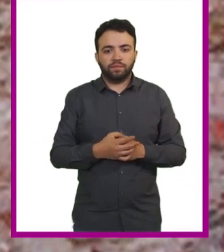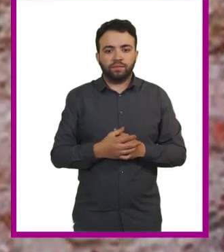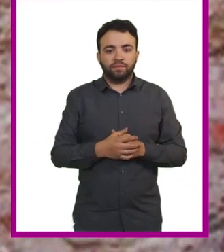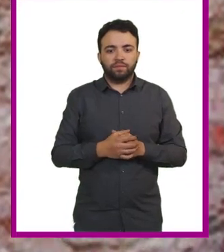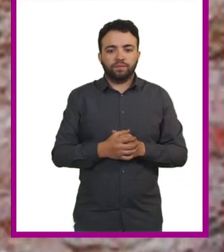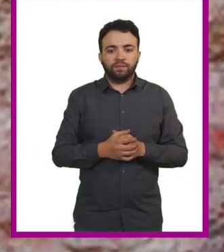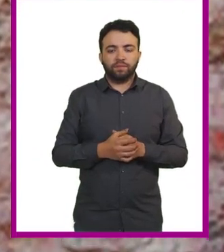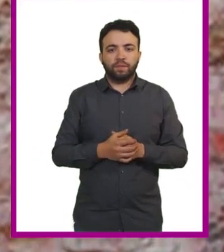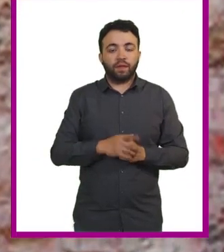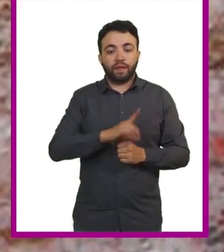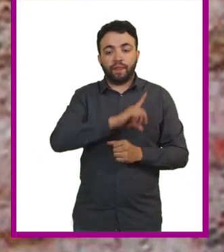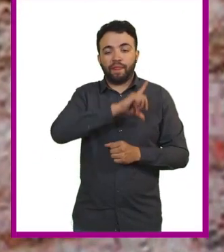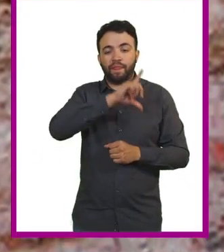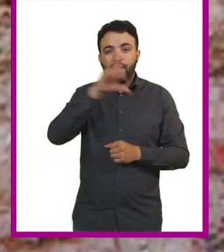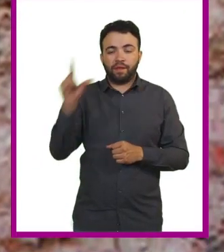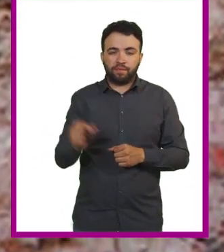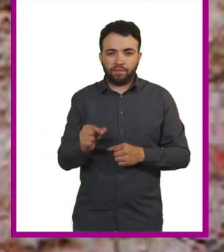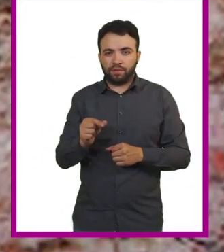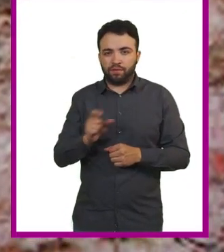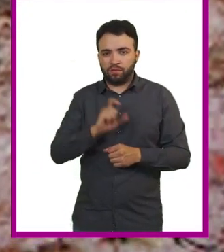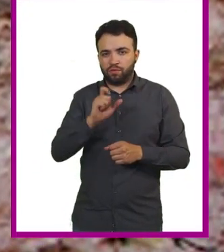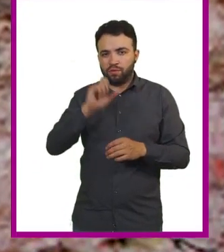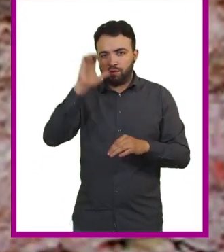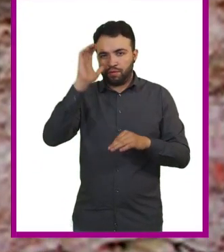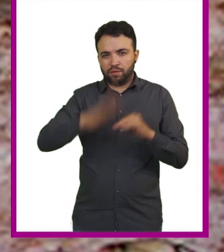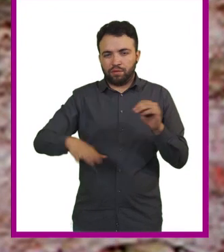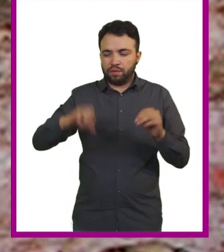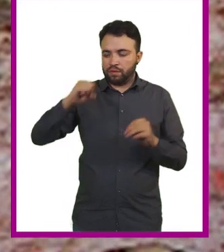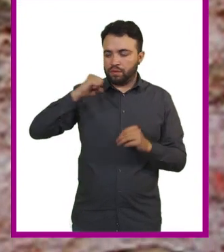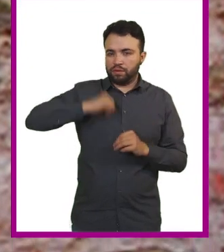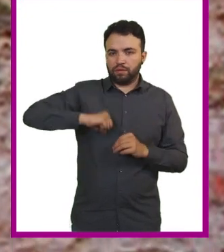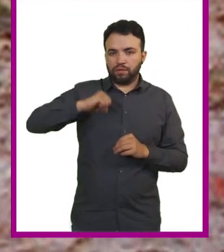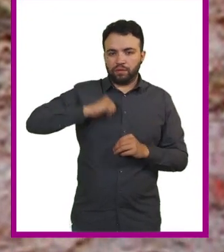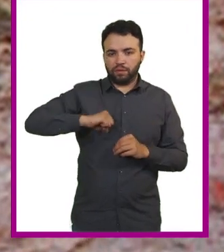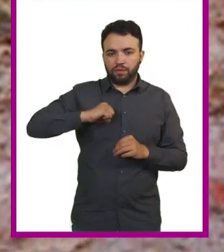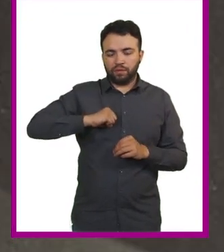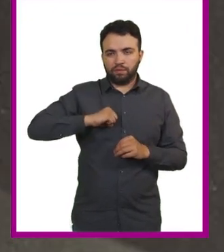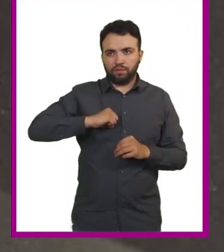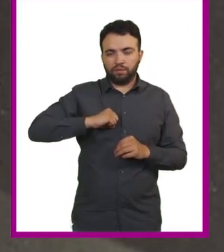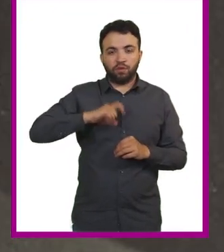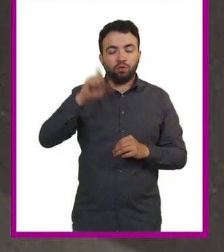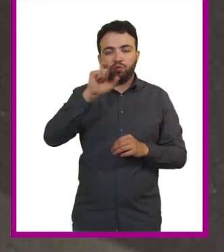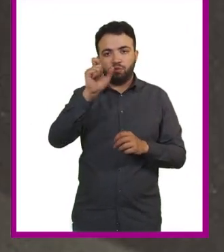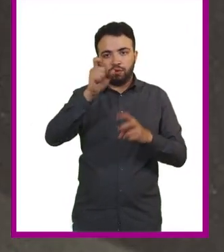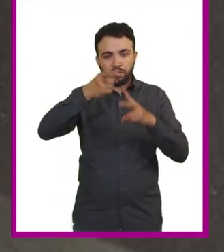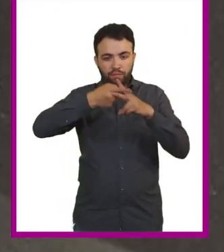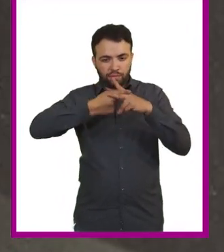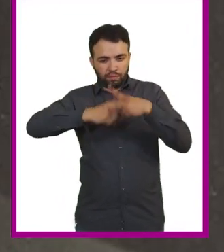Posteriormente, a finales del siglo X, a principios del siglo XIX,